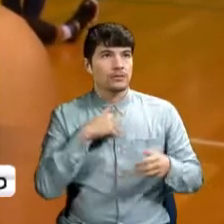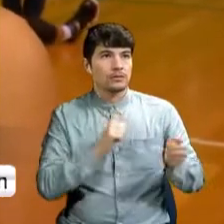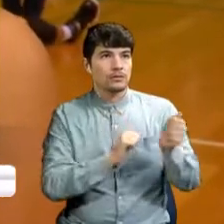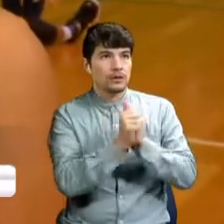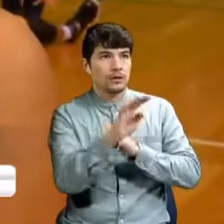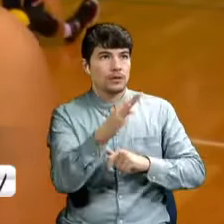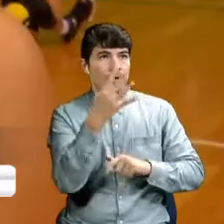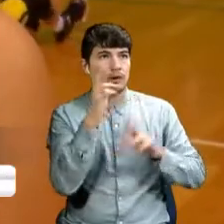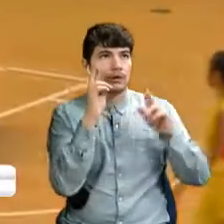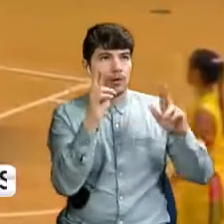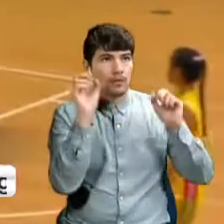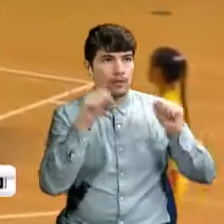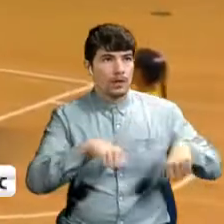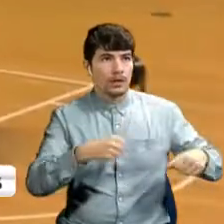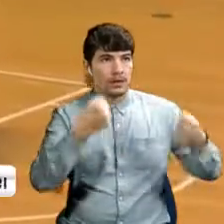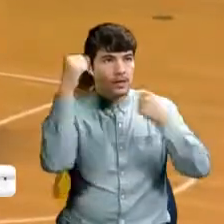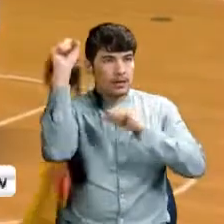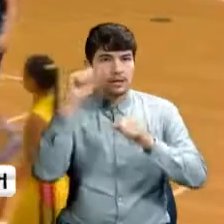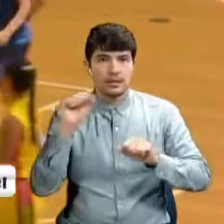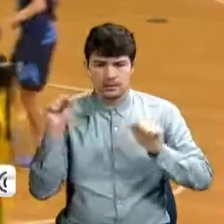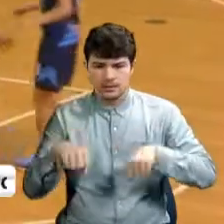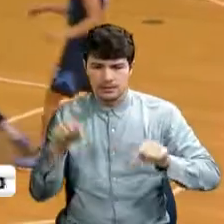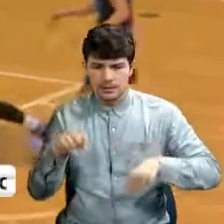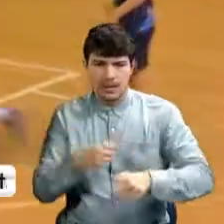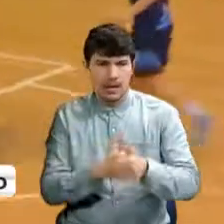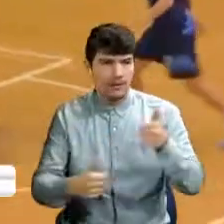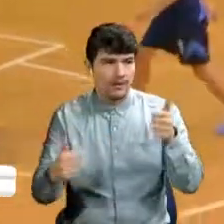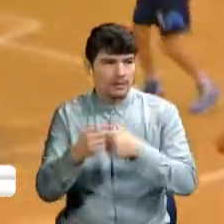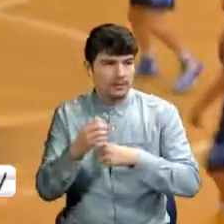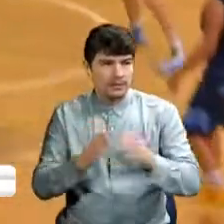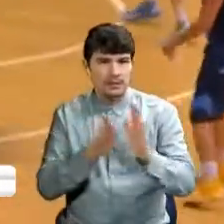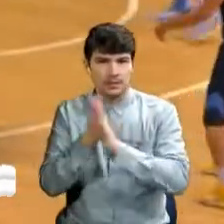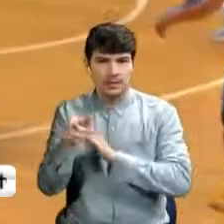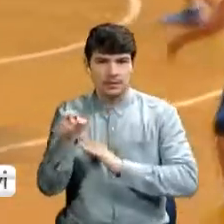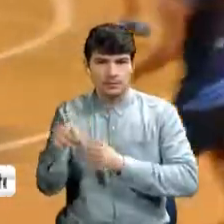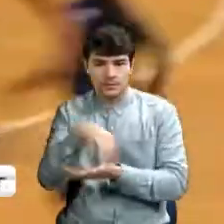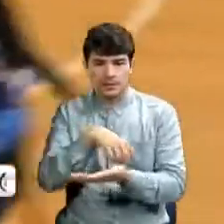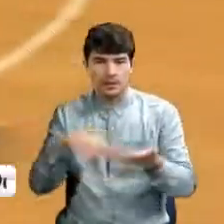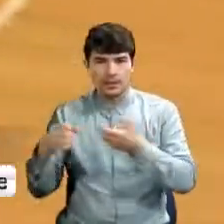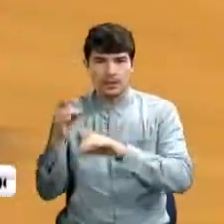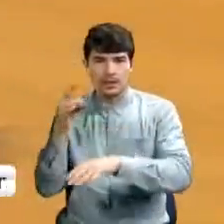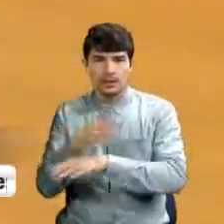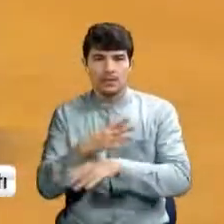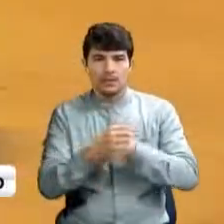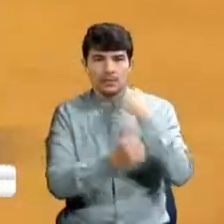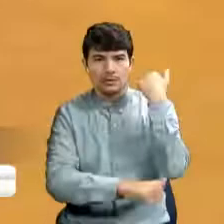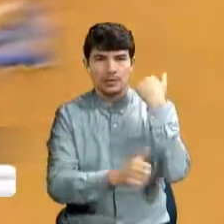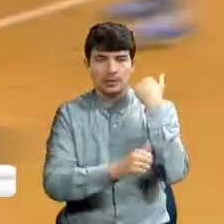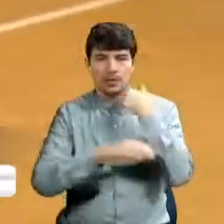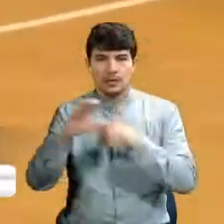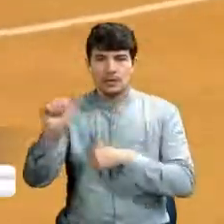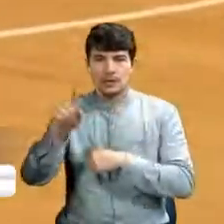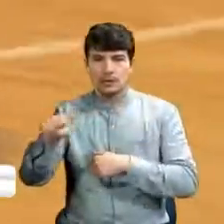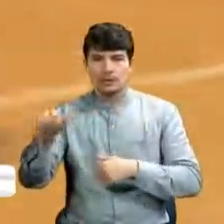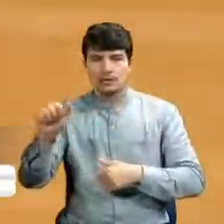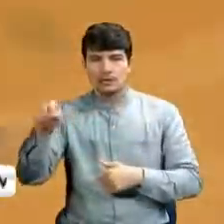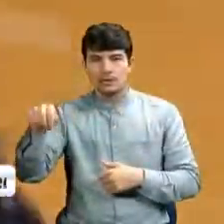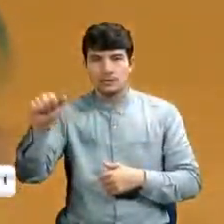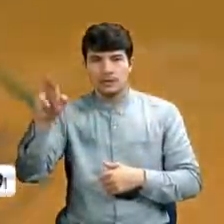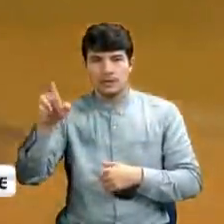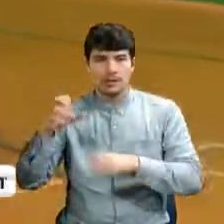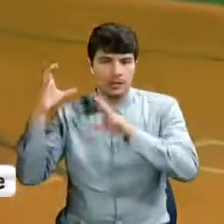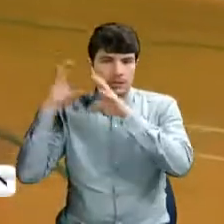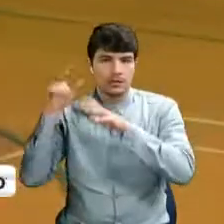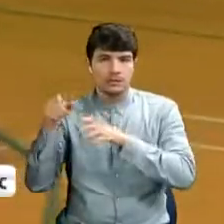podamos llegar a la final y ganar para avanzar la semifinal las hormigas vencieron a boyacá casanare y meta perdieron con atlántico y